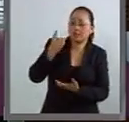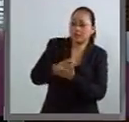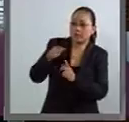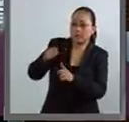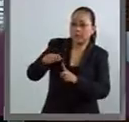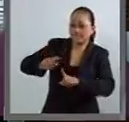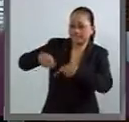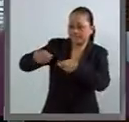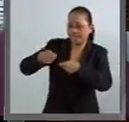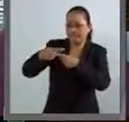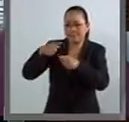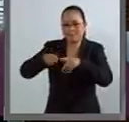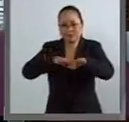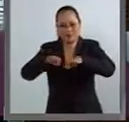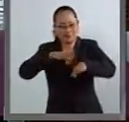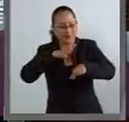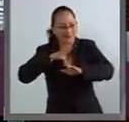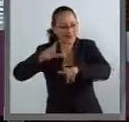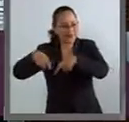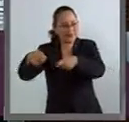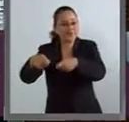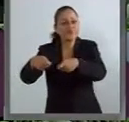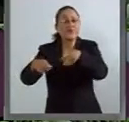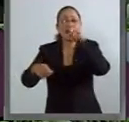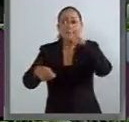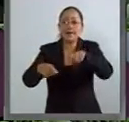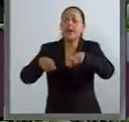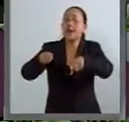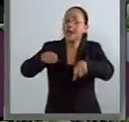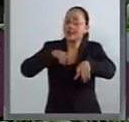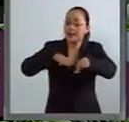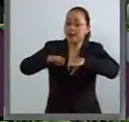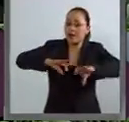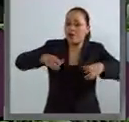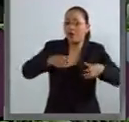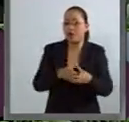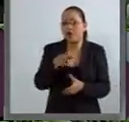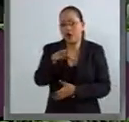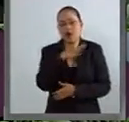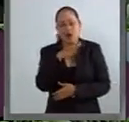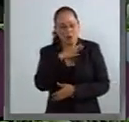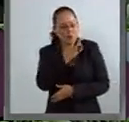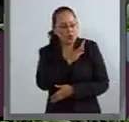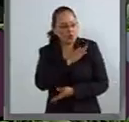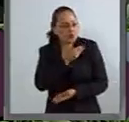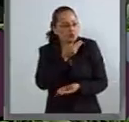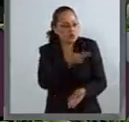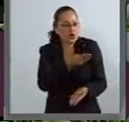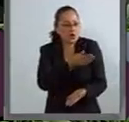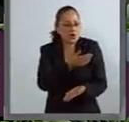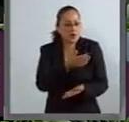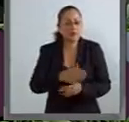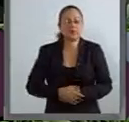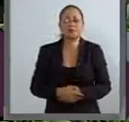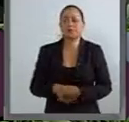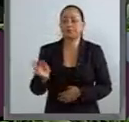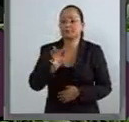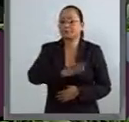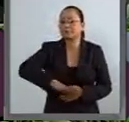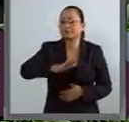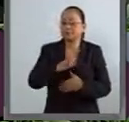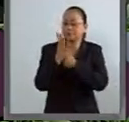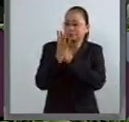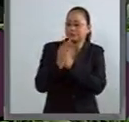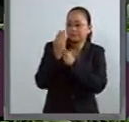en los cargos públicos que ha tenido, sino también en su trabajo académico tendrá mucho que aportar. Por lo que, si ustedes me permiten,